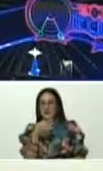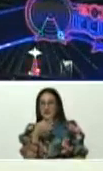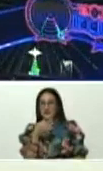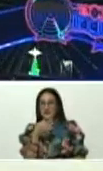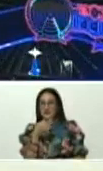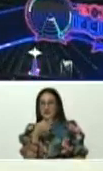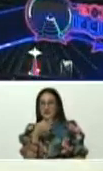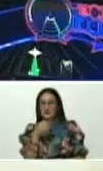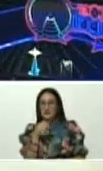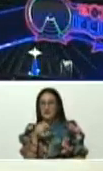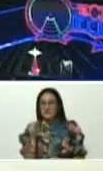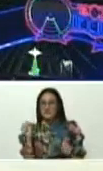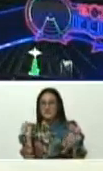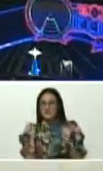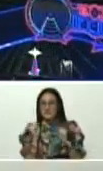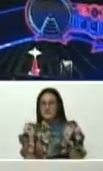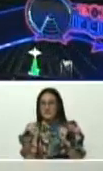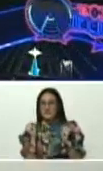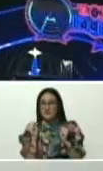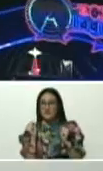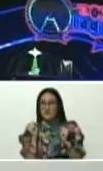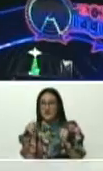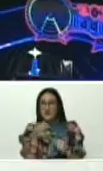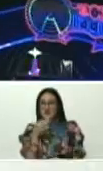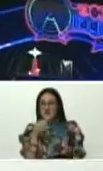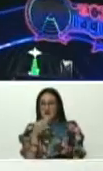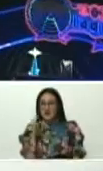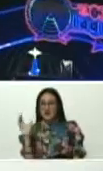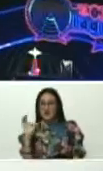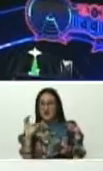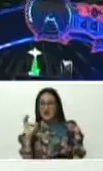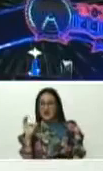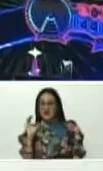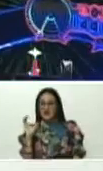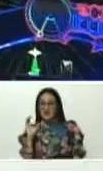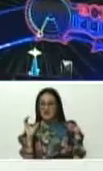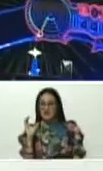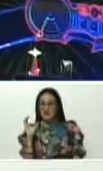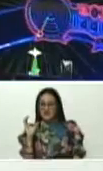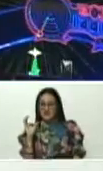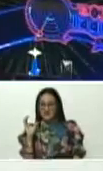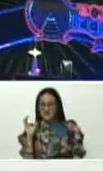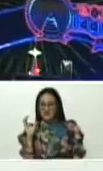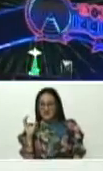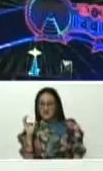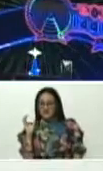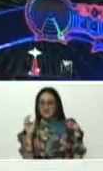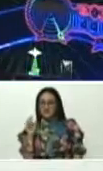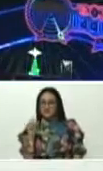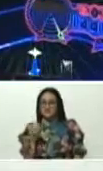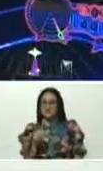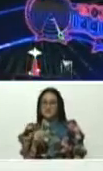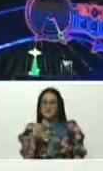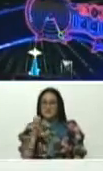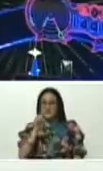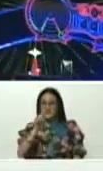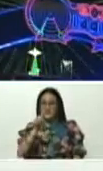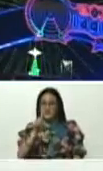esta fría tarde caraqueña, a la cuenta de tres,